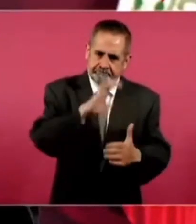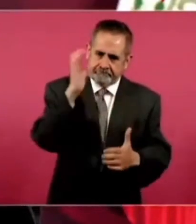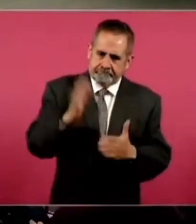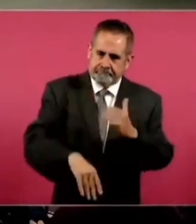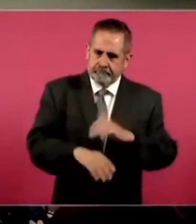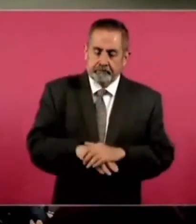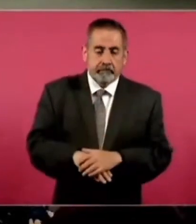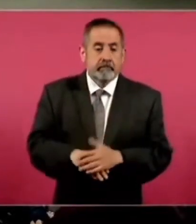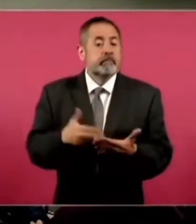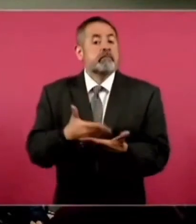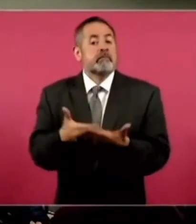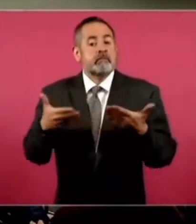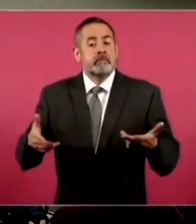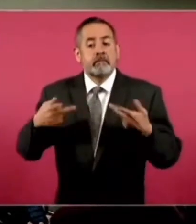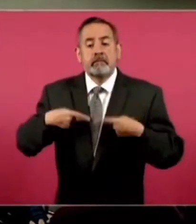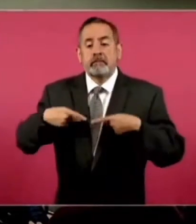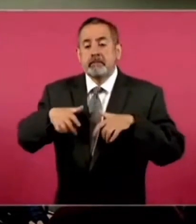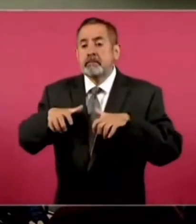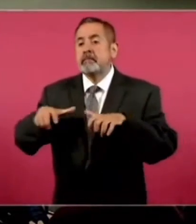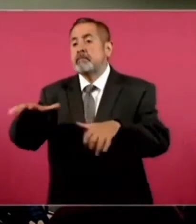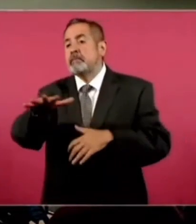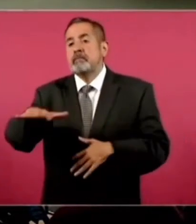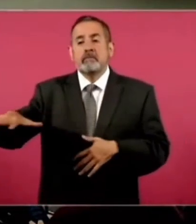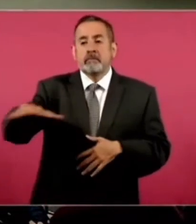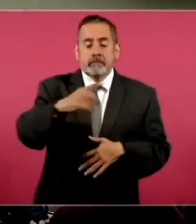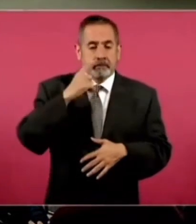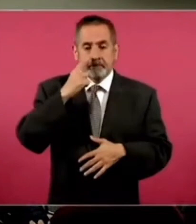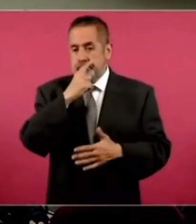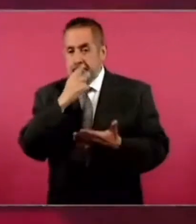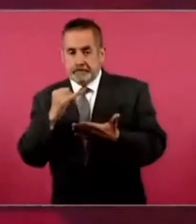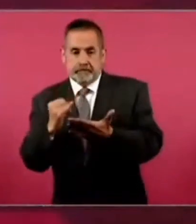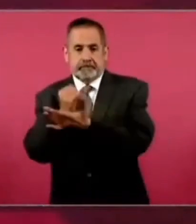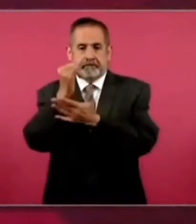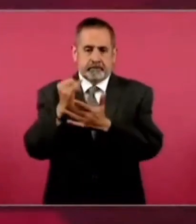Es el pueblo el que va a decidir,